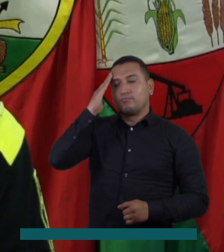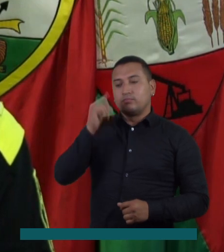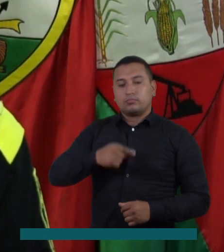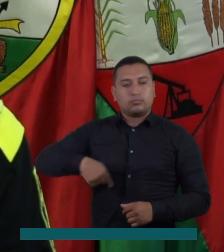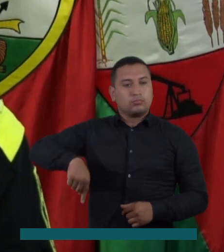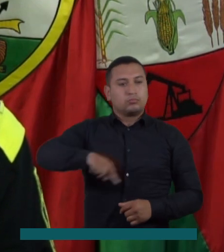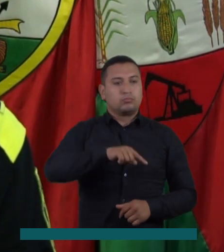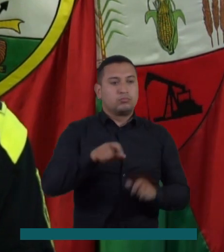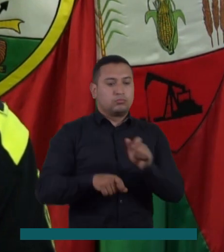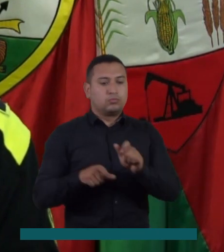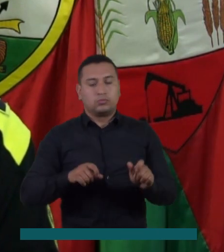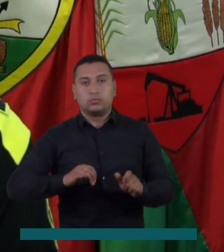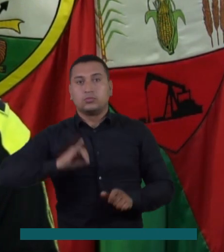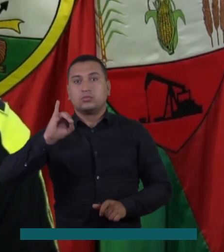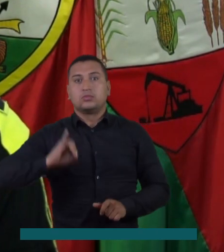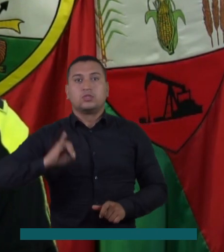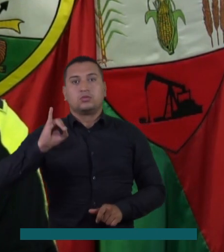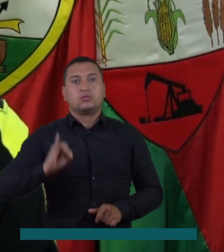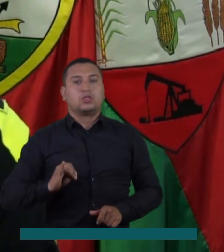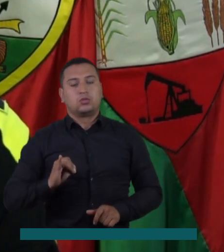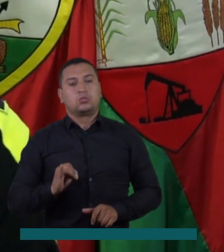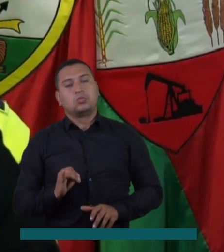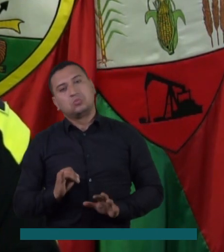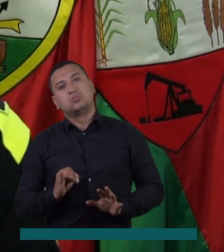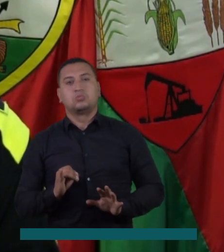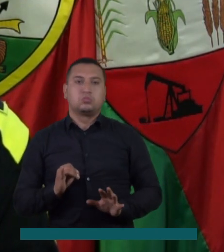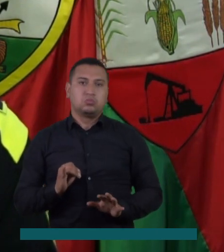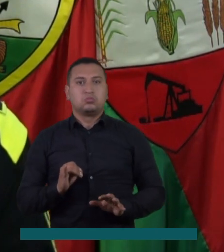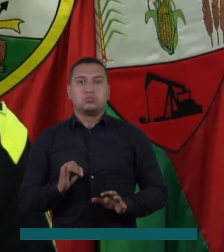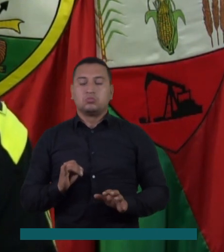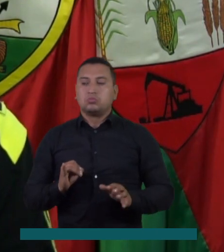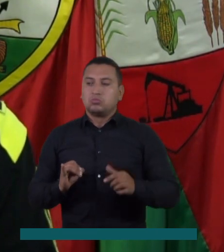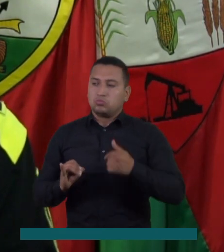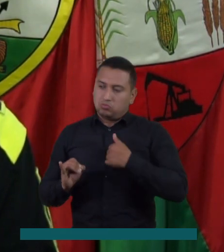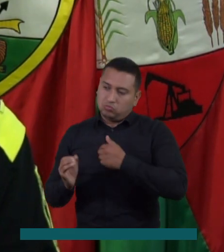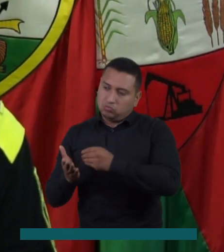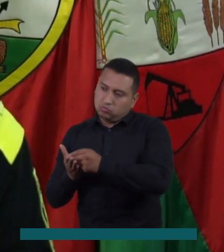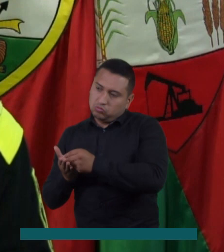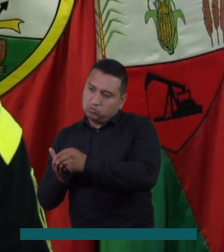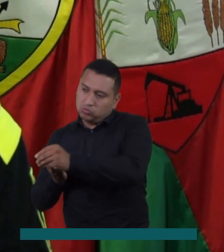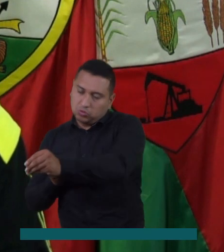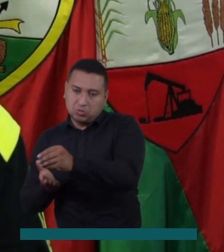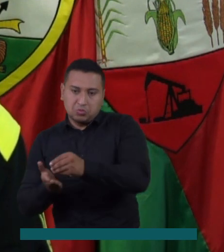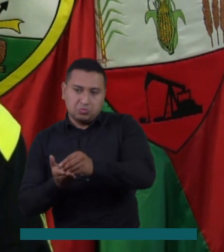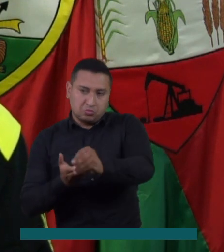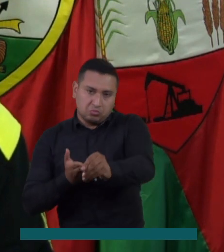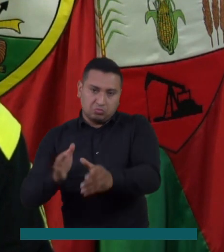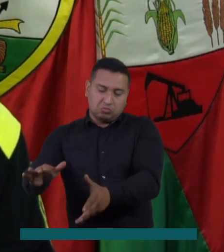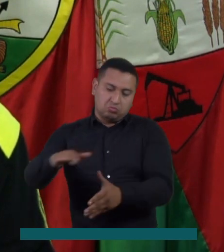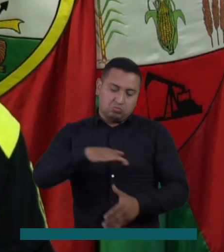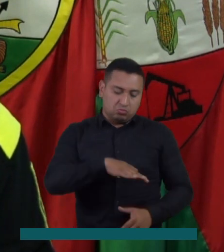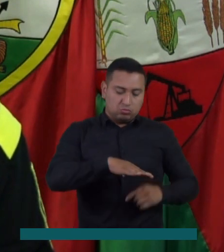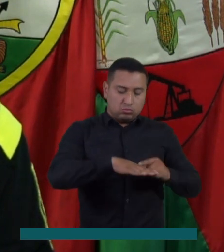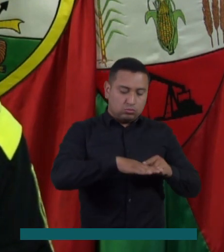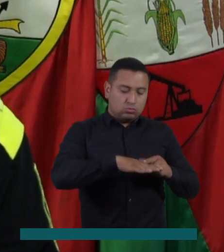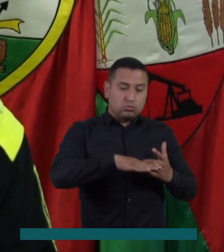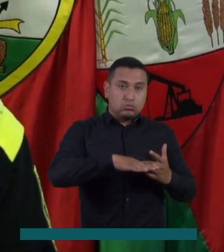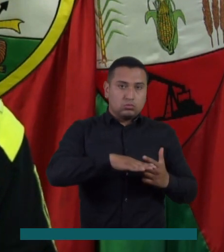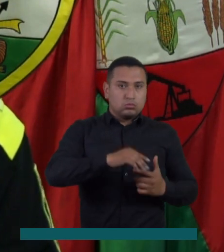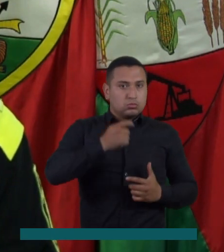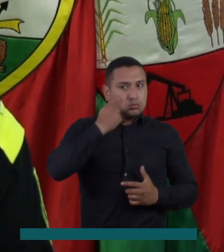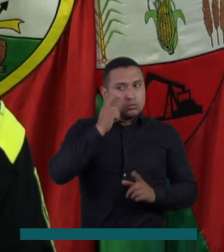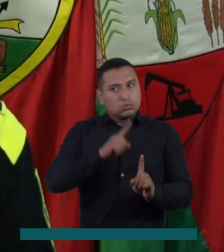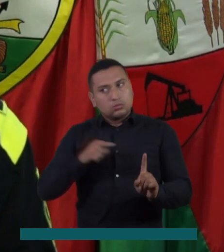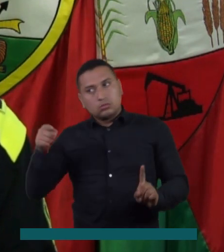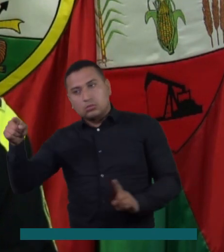ibaguereños no se percatan de verificar la legalidad y la autenticidad de los documentos. Asimismo no acuden